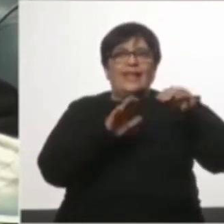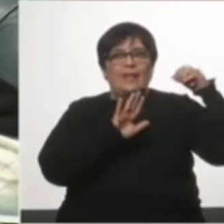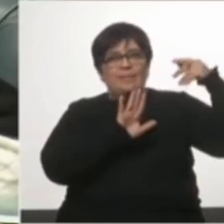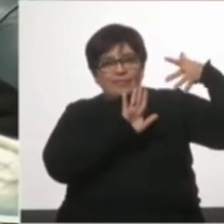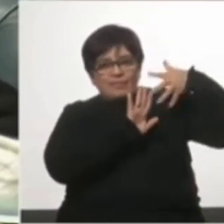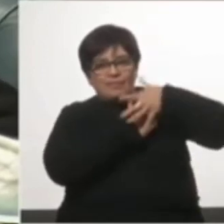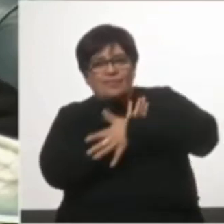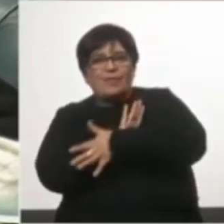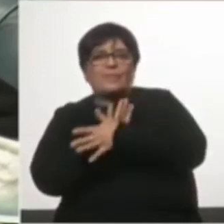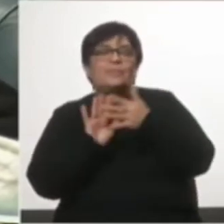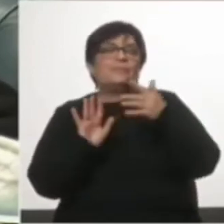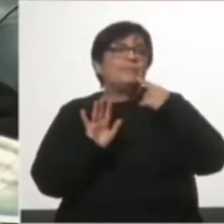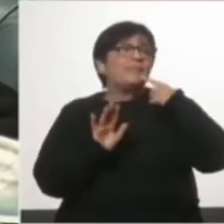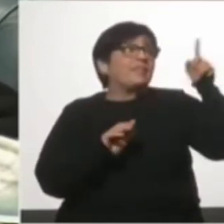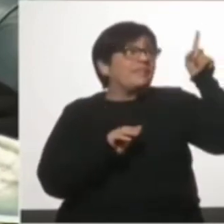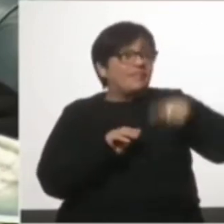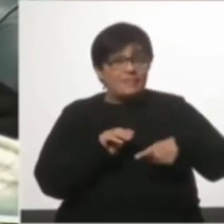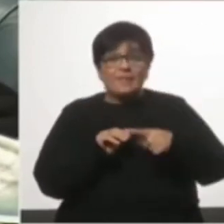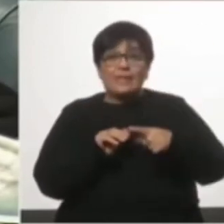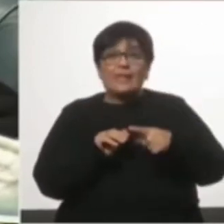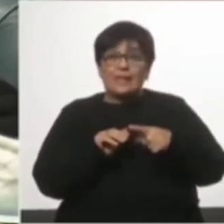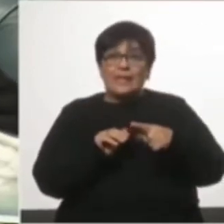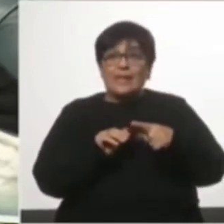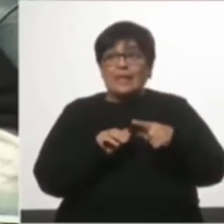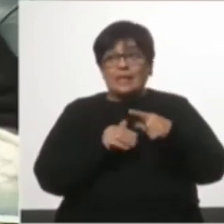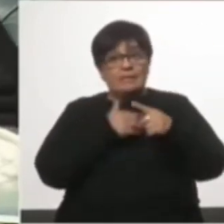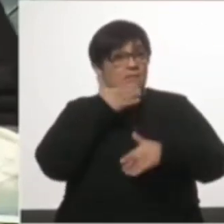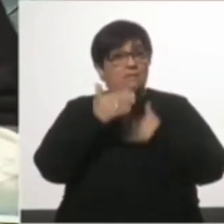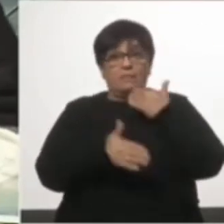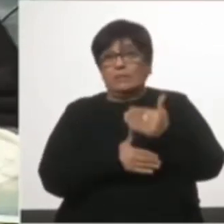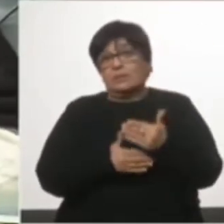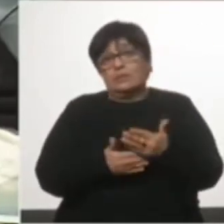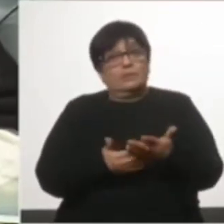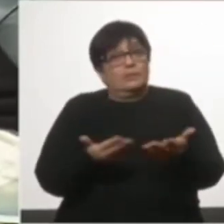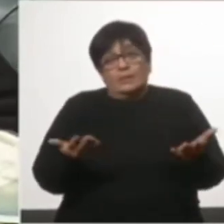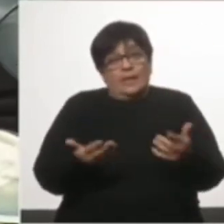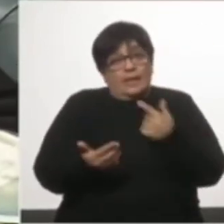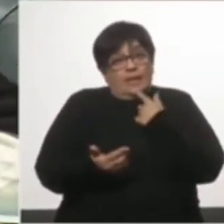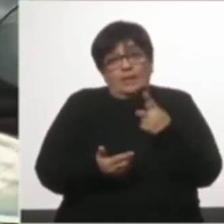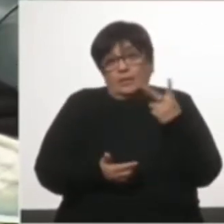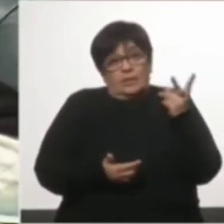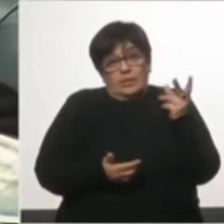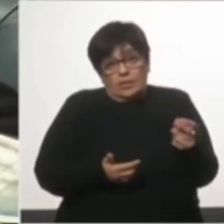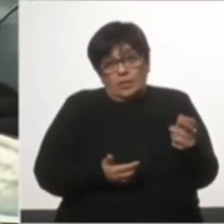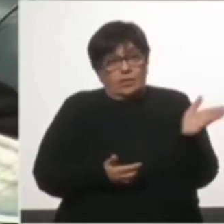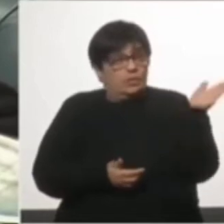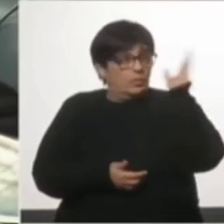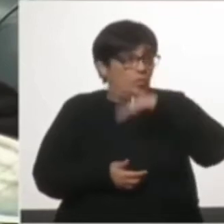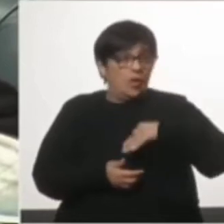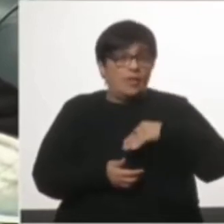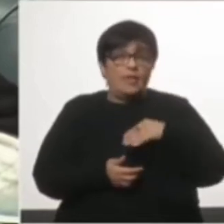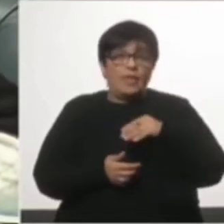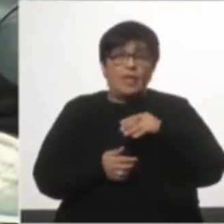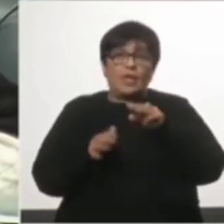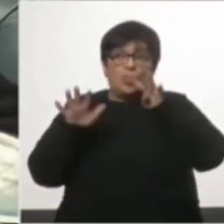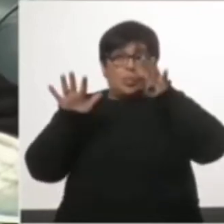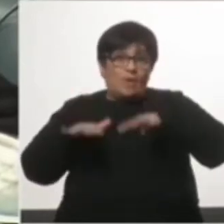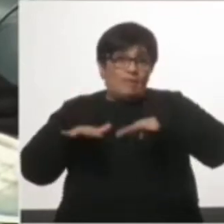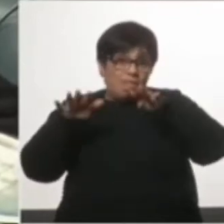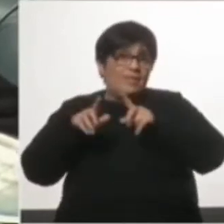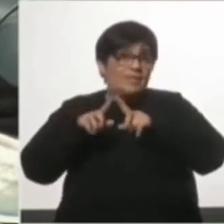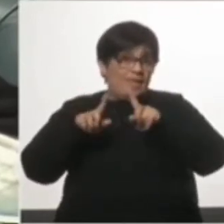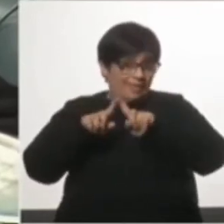sortea obstáculos, se defiende y nadie puede negar que durante 9 meses de pandemia fuimos la